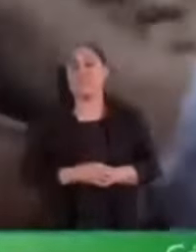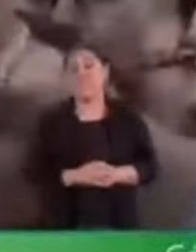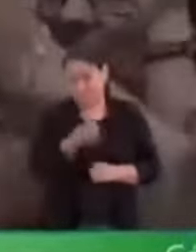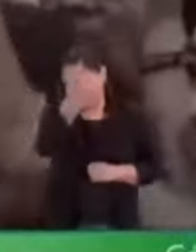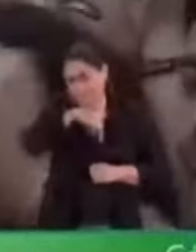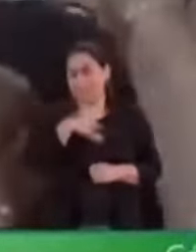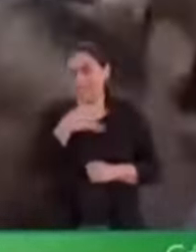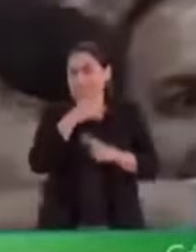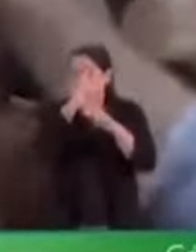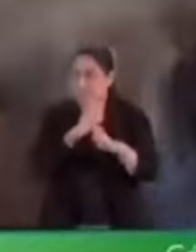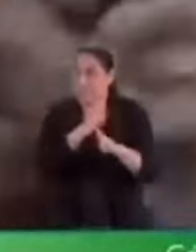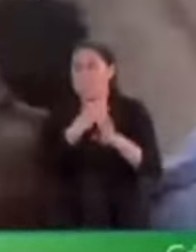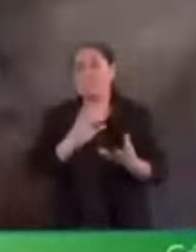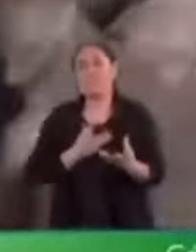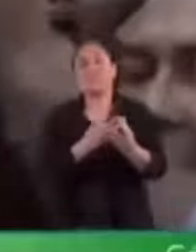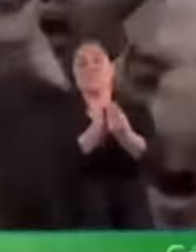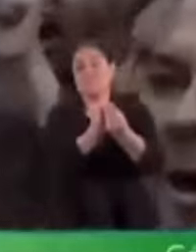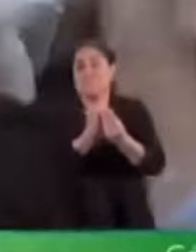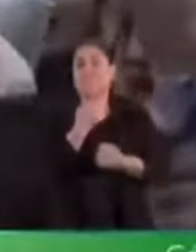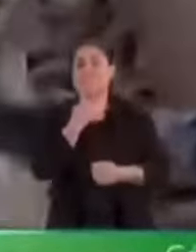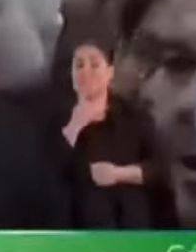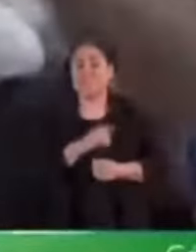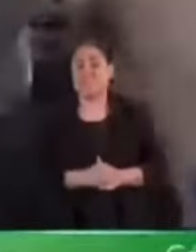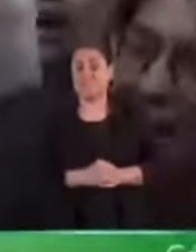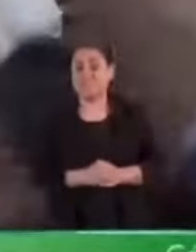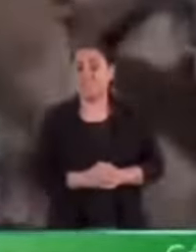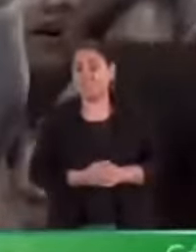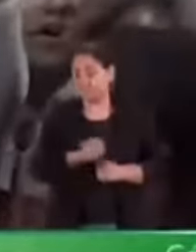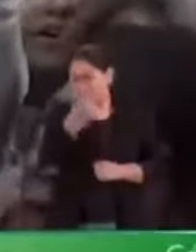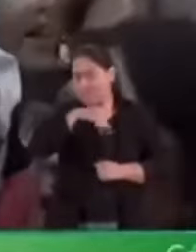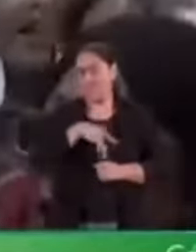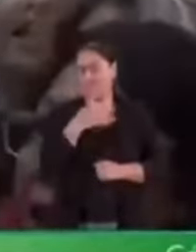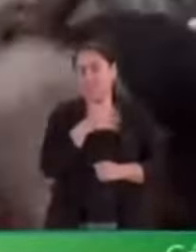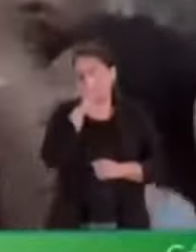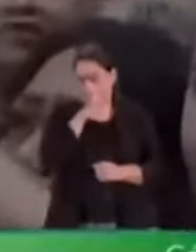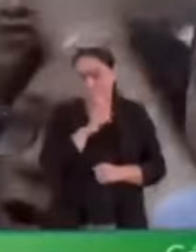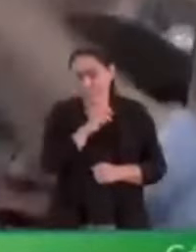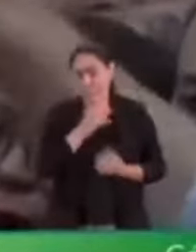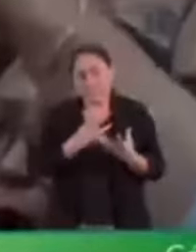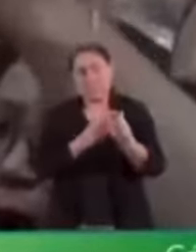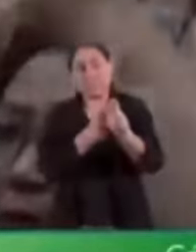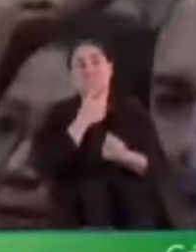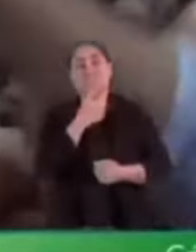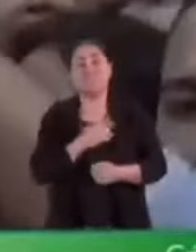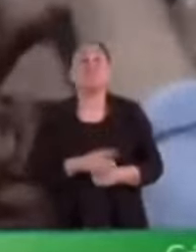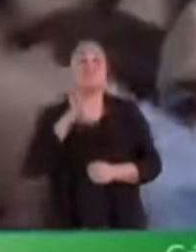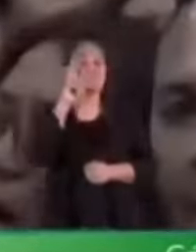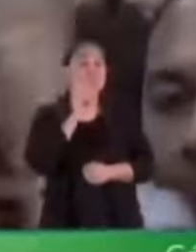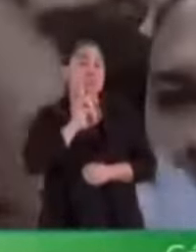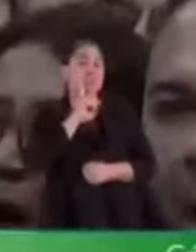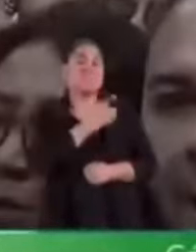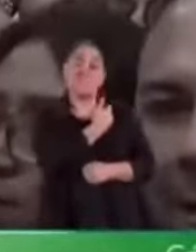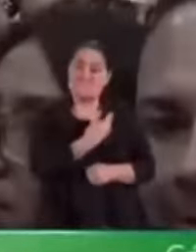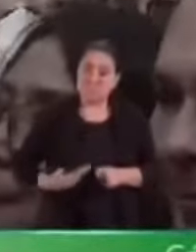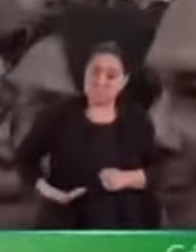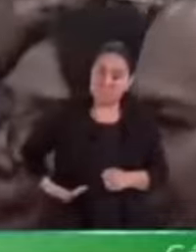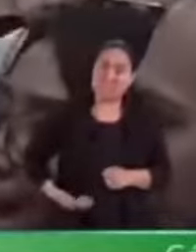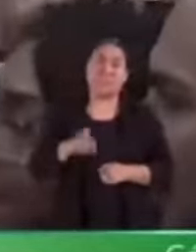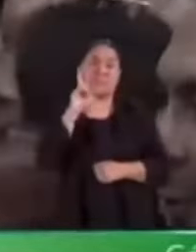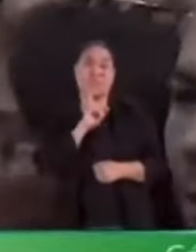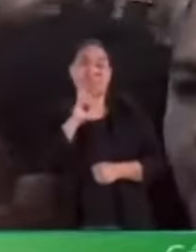con Obrador! ¡Es un honor estar con Obrador! ¡Presidenta!